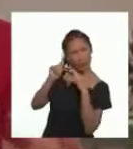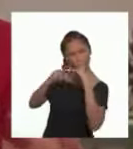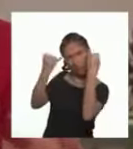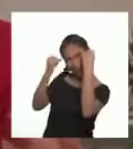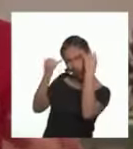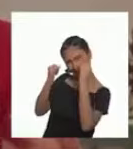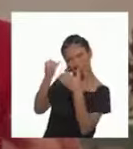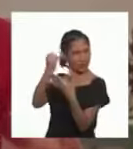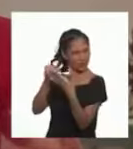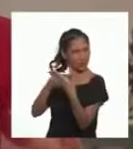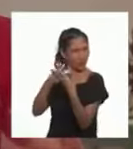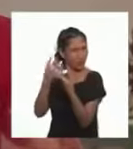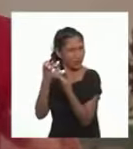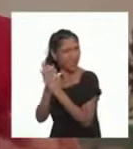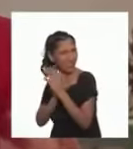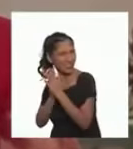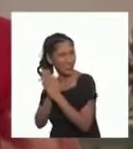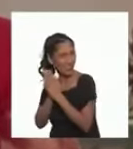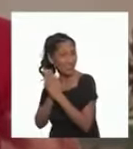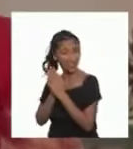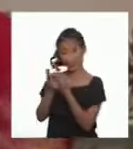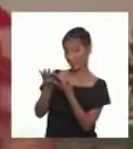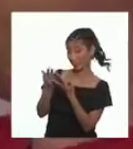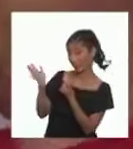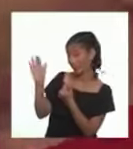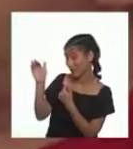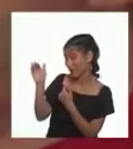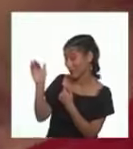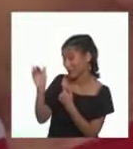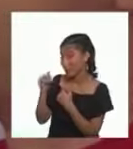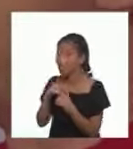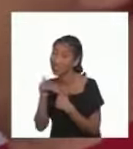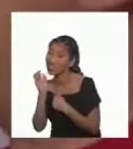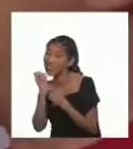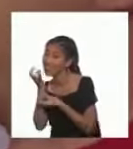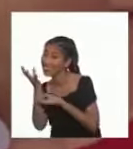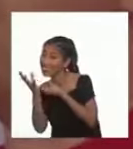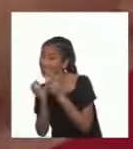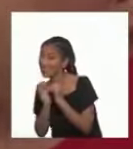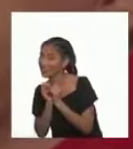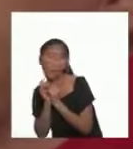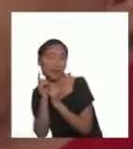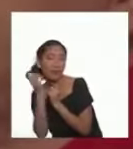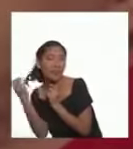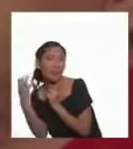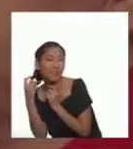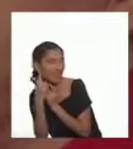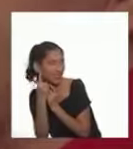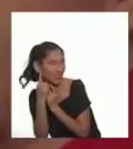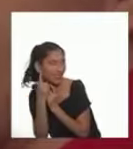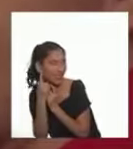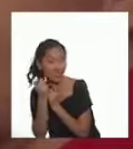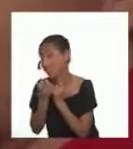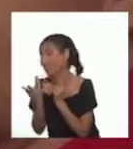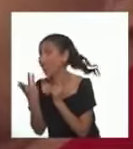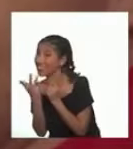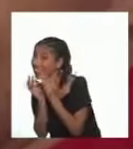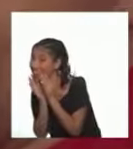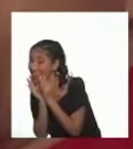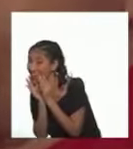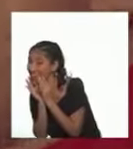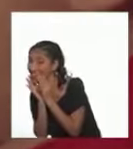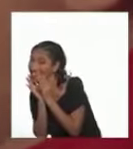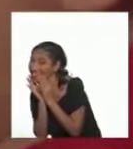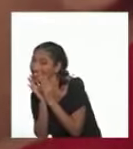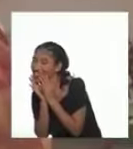el dibujo que quiero hacer. Ven, porque te voy a contar. A ver, cuéntame. Mira, te voy a contar.